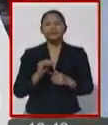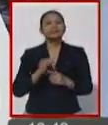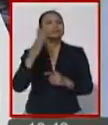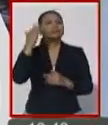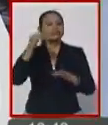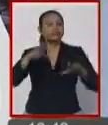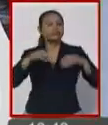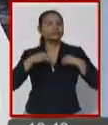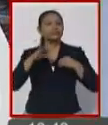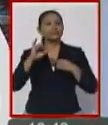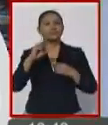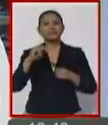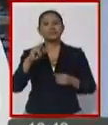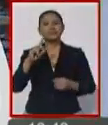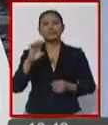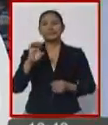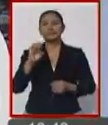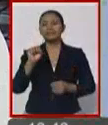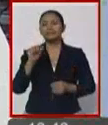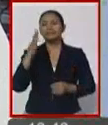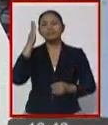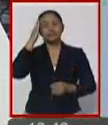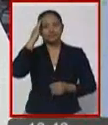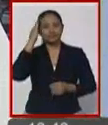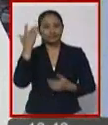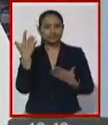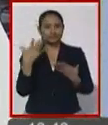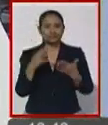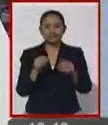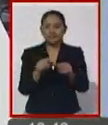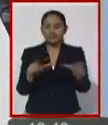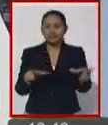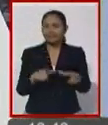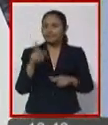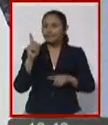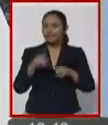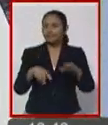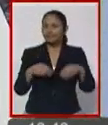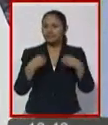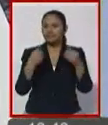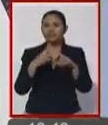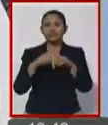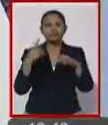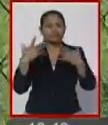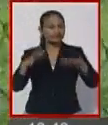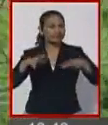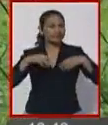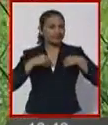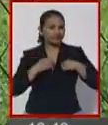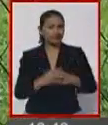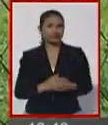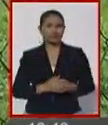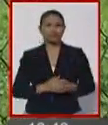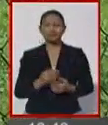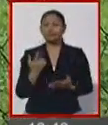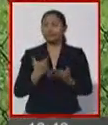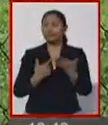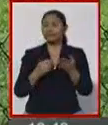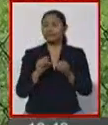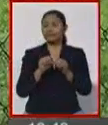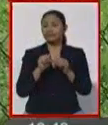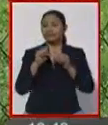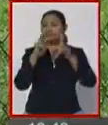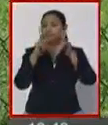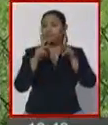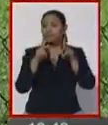qué aceptó Findesa sabiendo de que eso no se podía dar, pero así lo aceptó. Ante esta situación, los